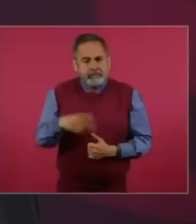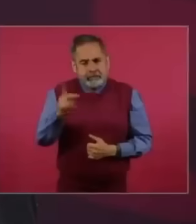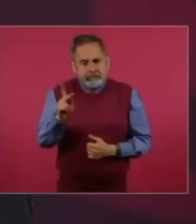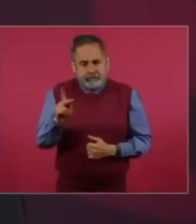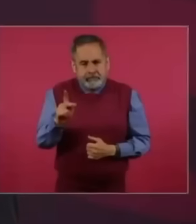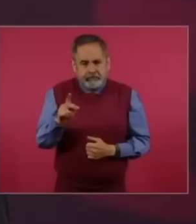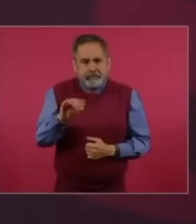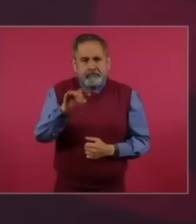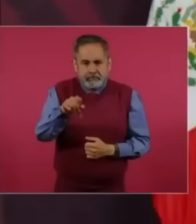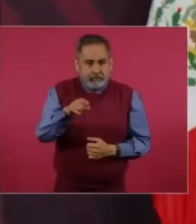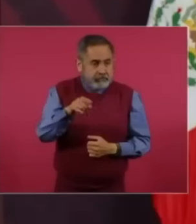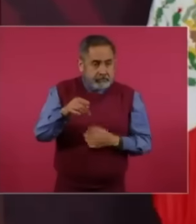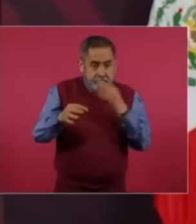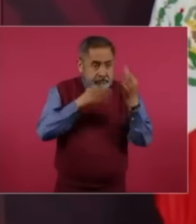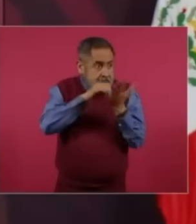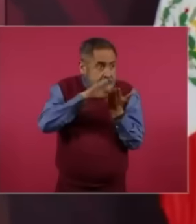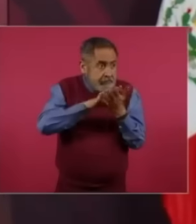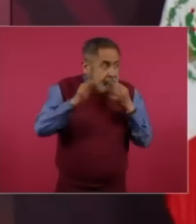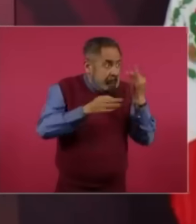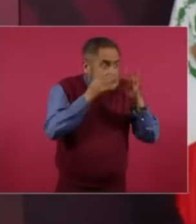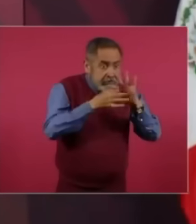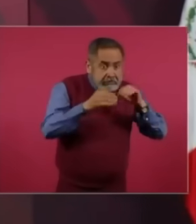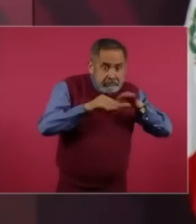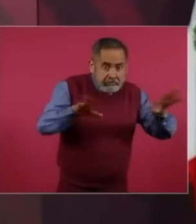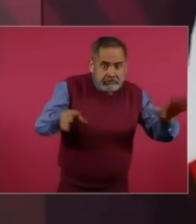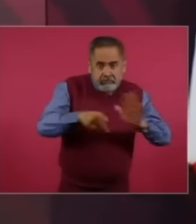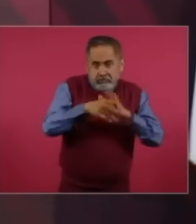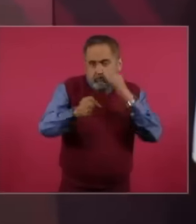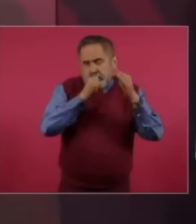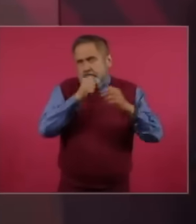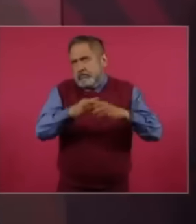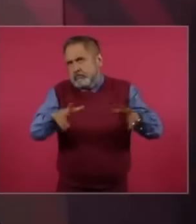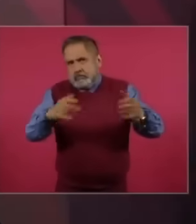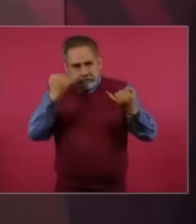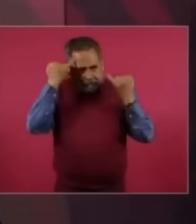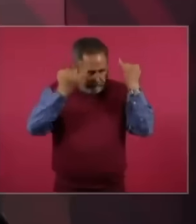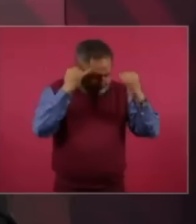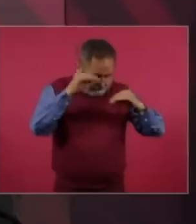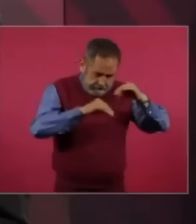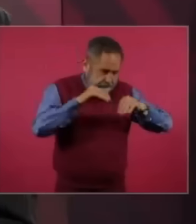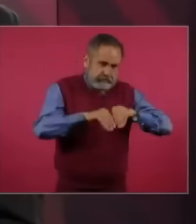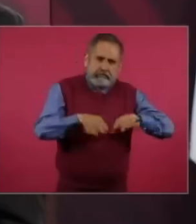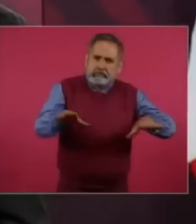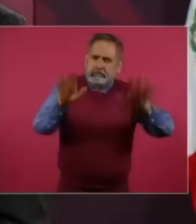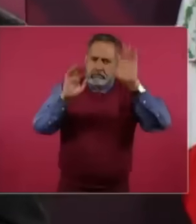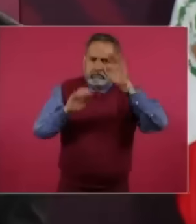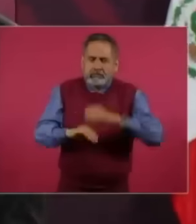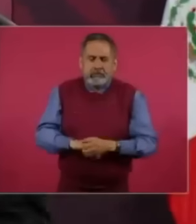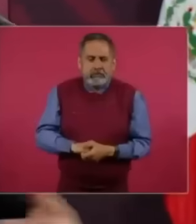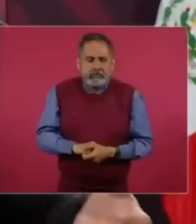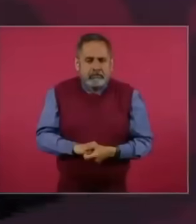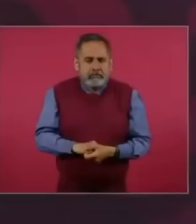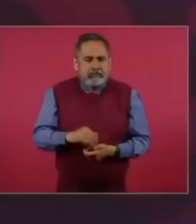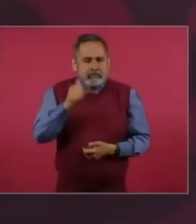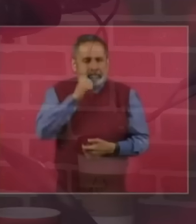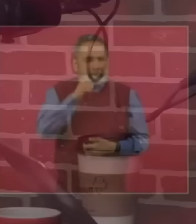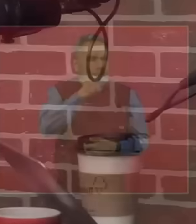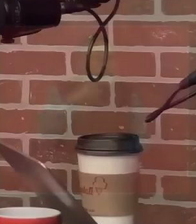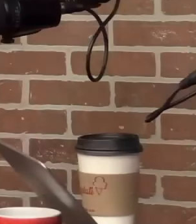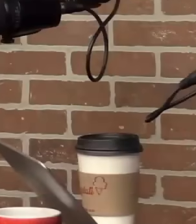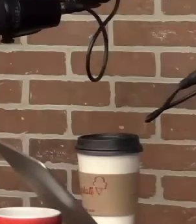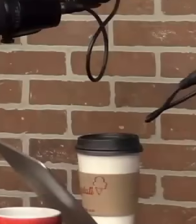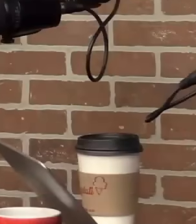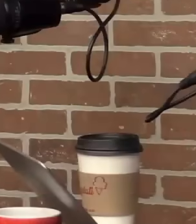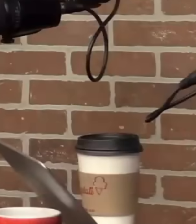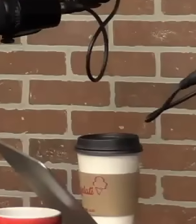que iba a hablar más tarde con el presidente de de de Colombia y El presidente de Brasil si te parece